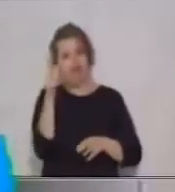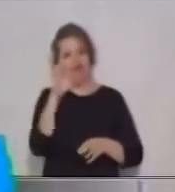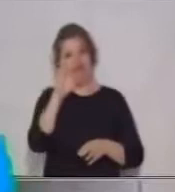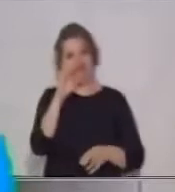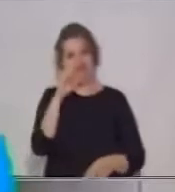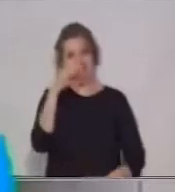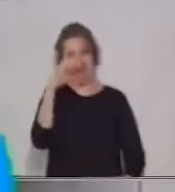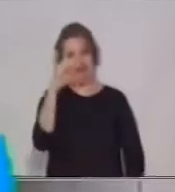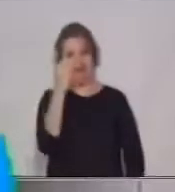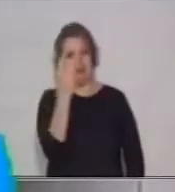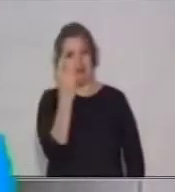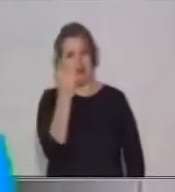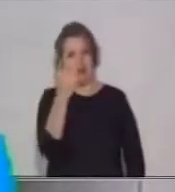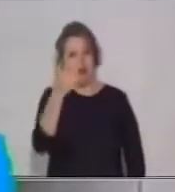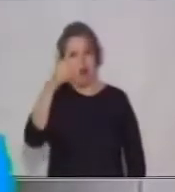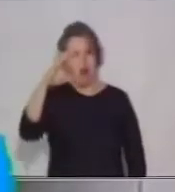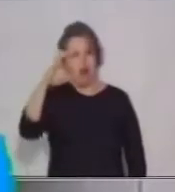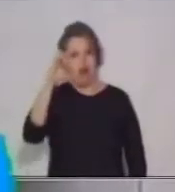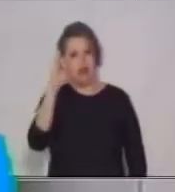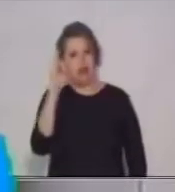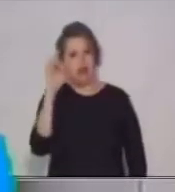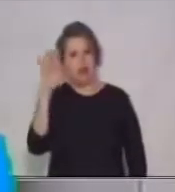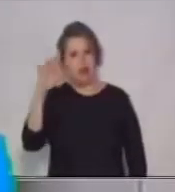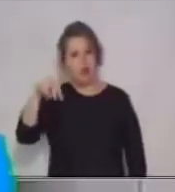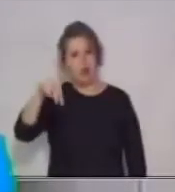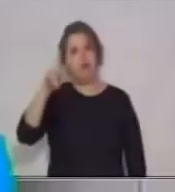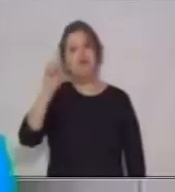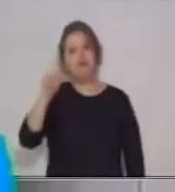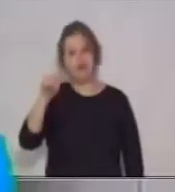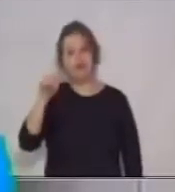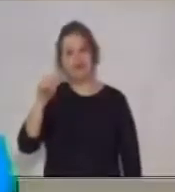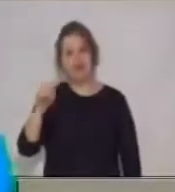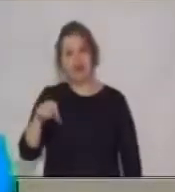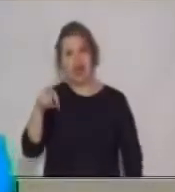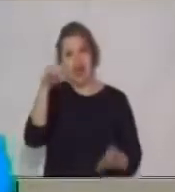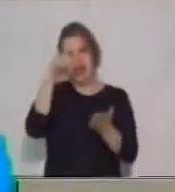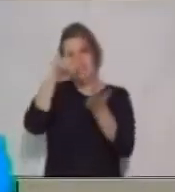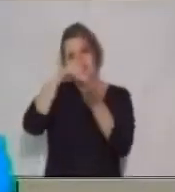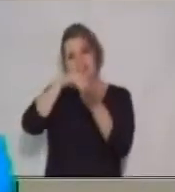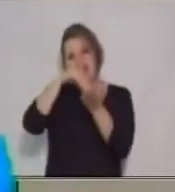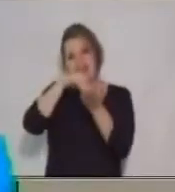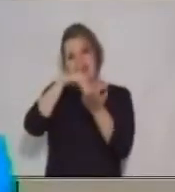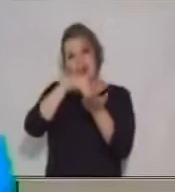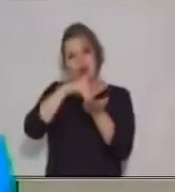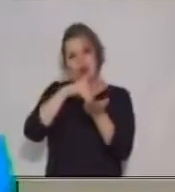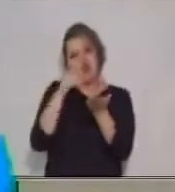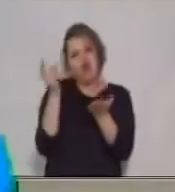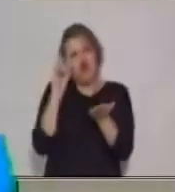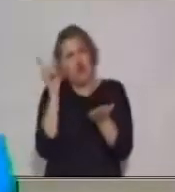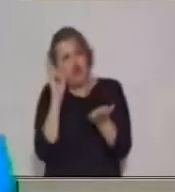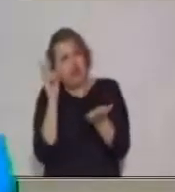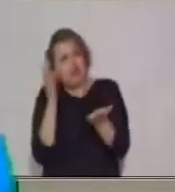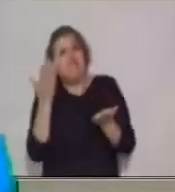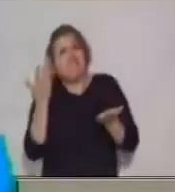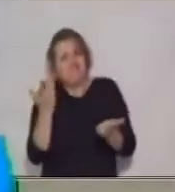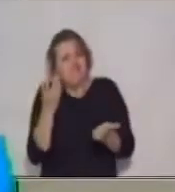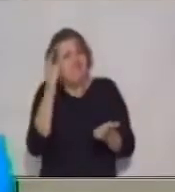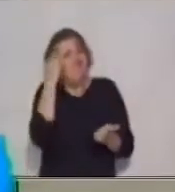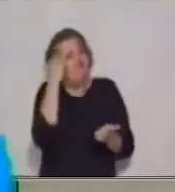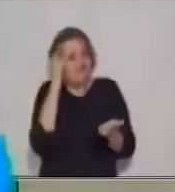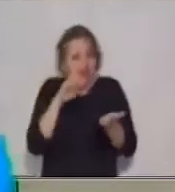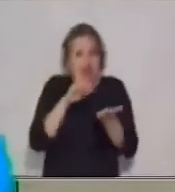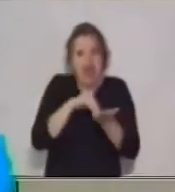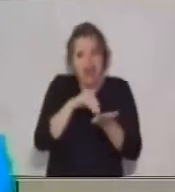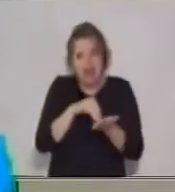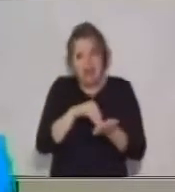Vamos a ubicar dos partes así rapidito. El centro. ¿Dónde está el centro? Claro, aquí tenemos